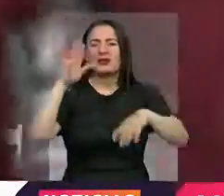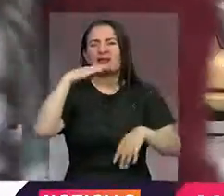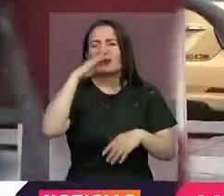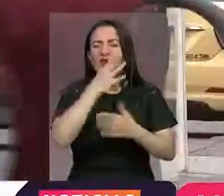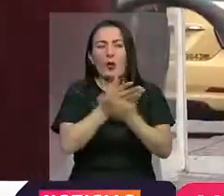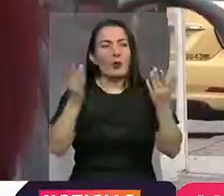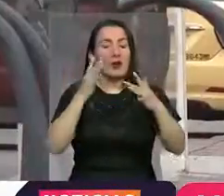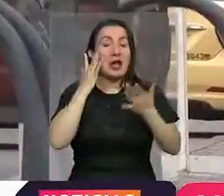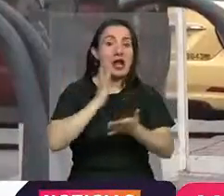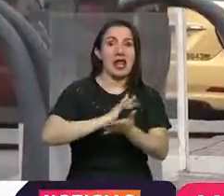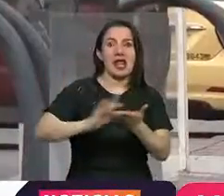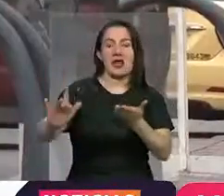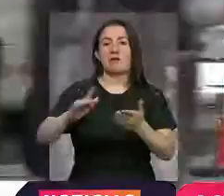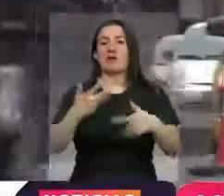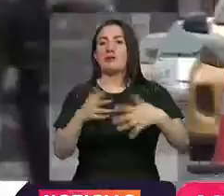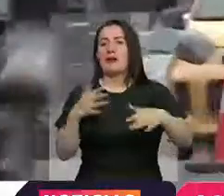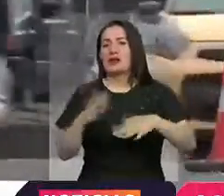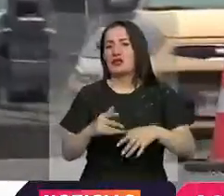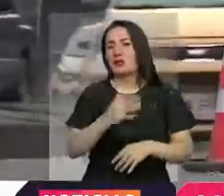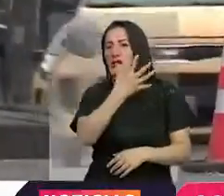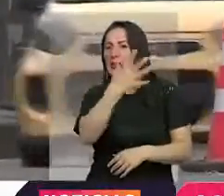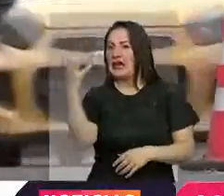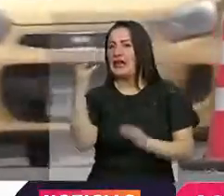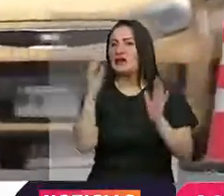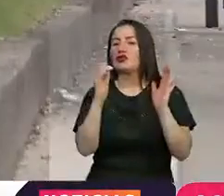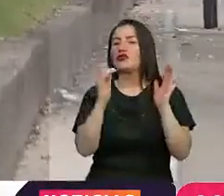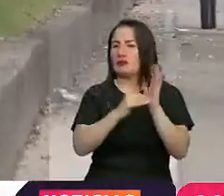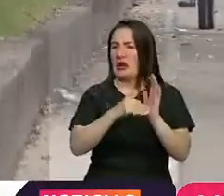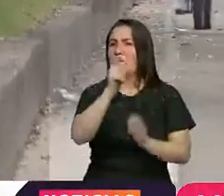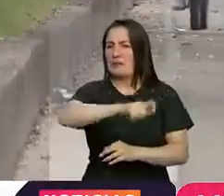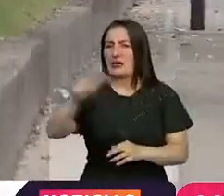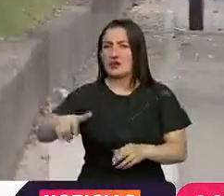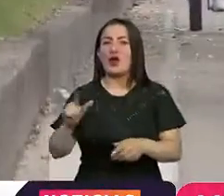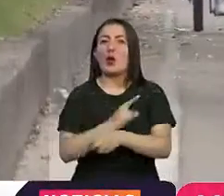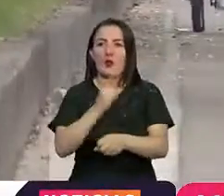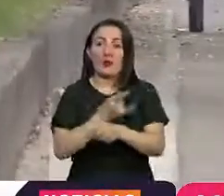Bogotá hay cerca de 500,000 de personas que usan la bicicleta. Esperan que la cifra aumente.